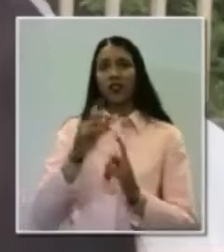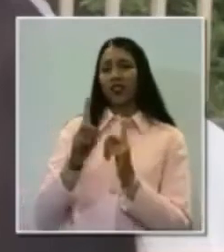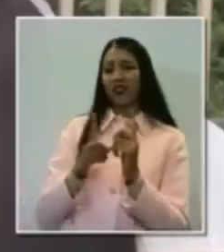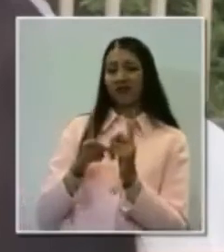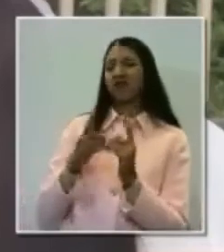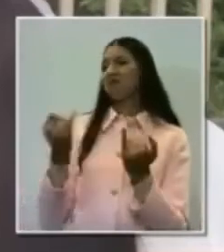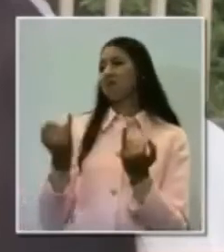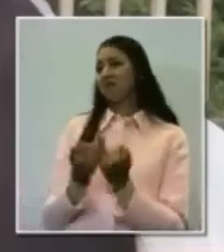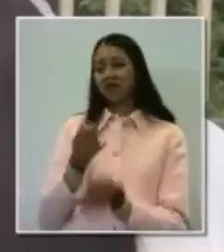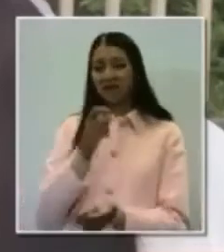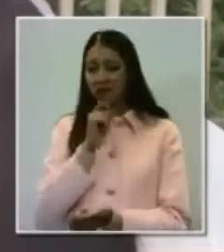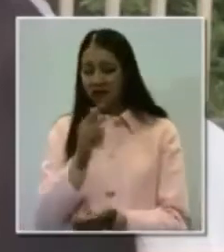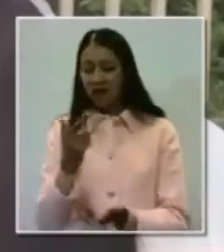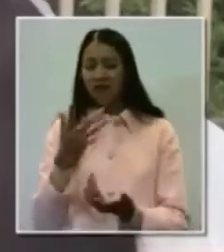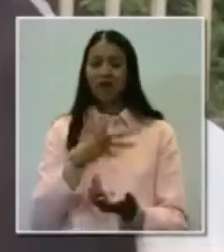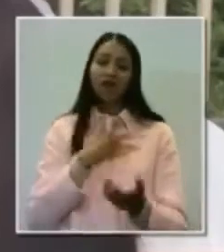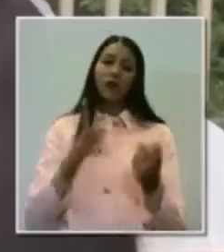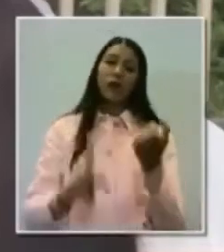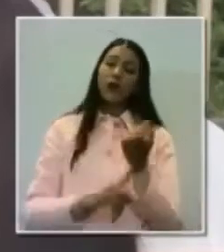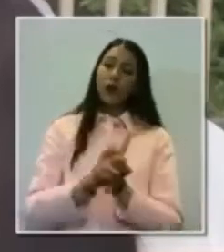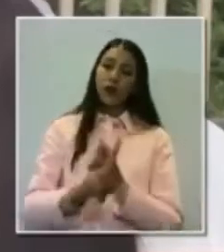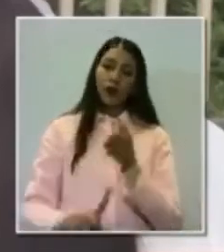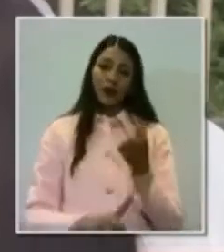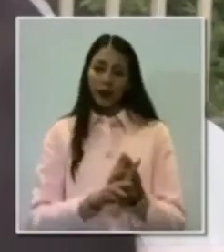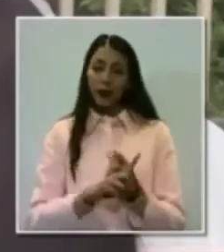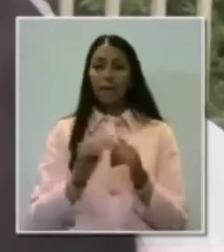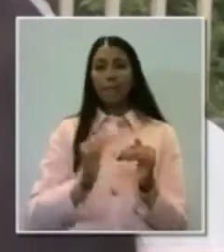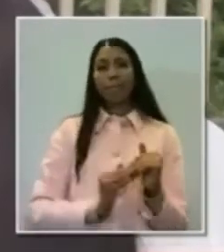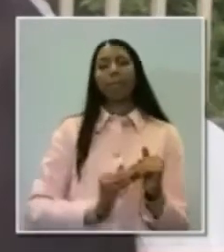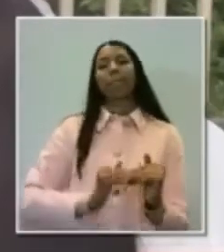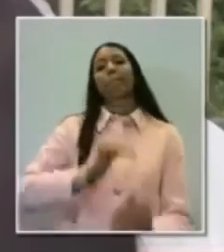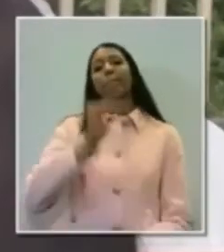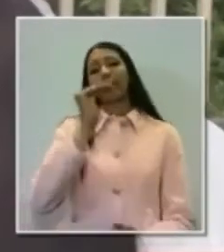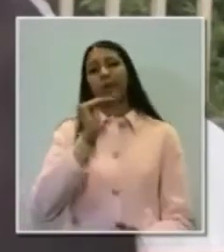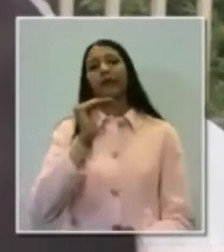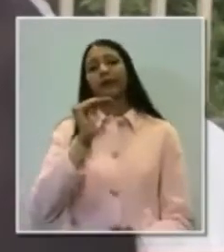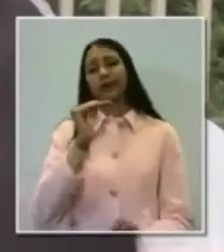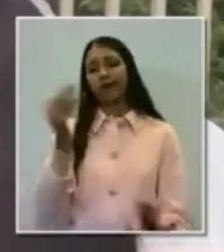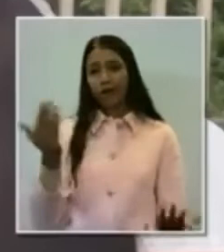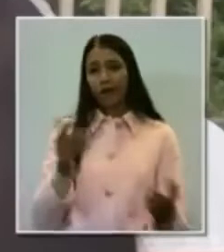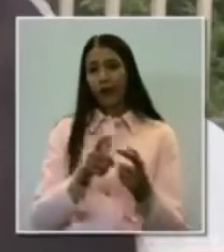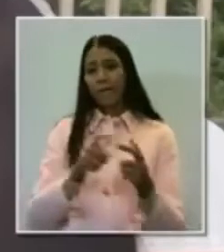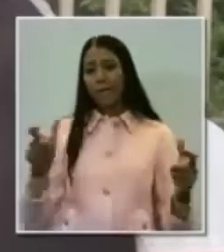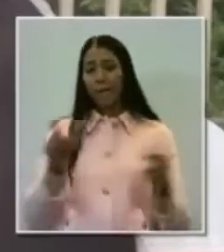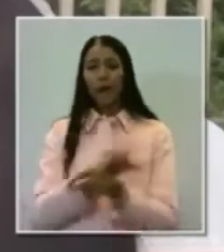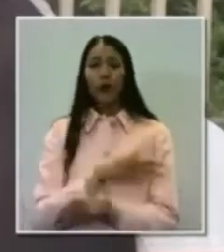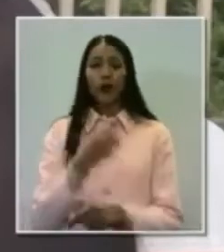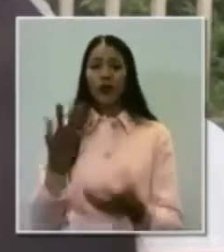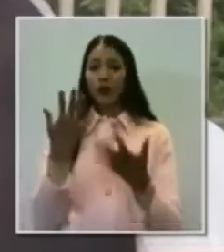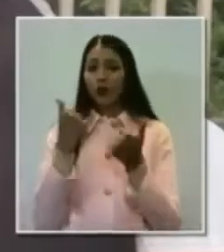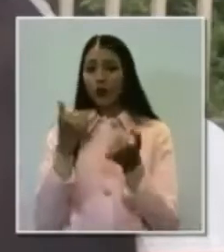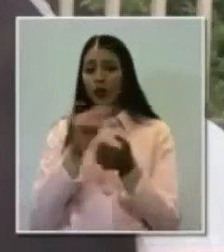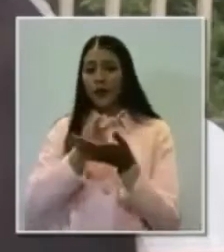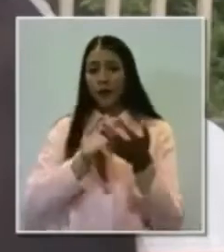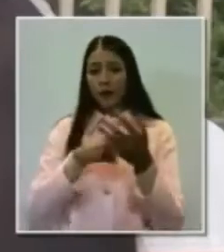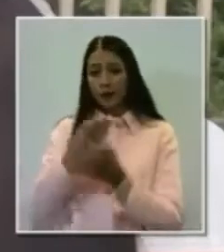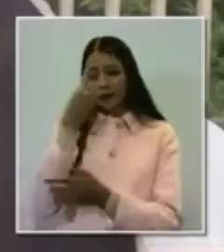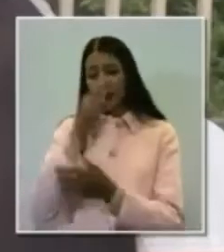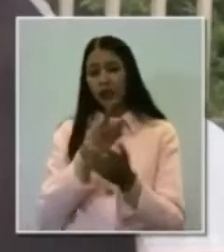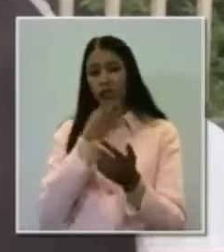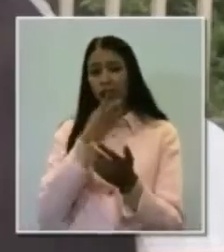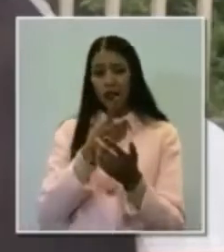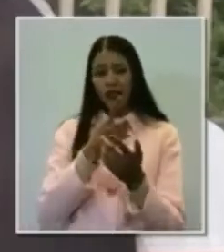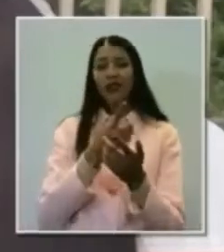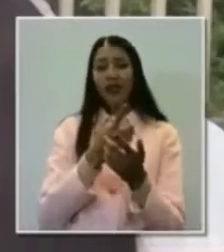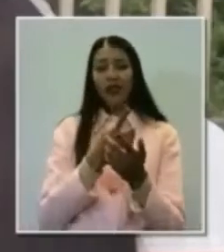sí tenemos un conflicto un poquito más grande, ya que no tenemos claves para asignar, por ejemplo,